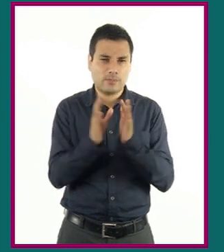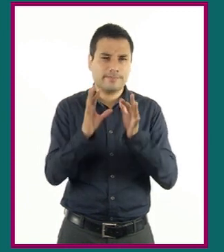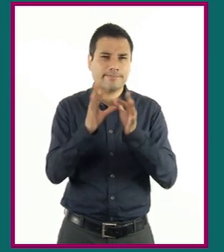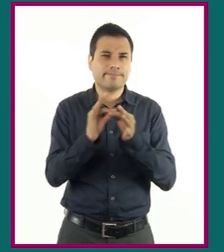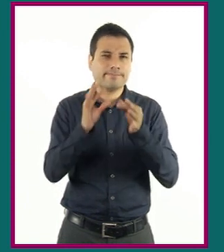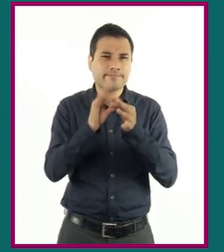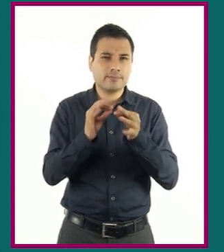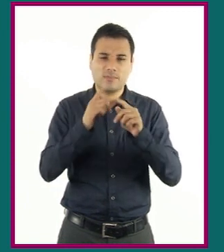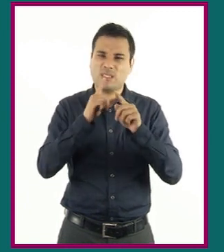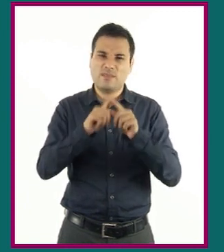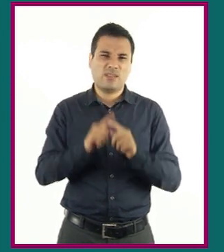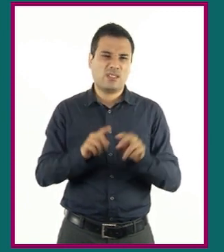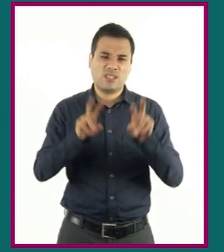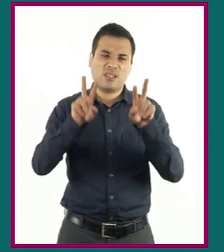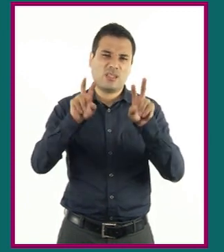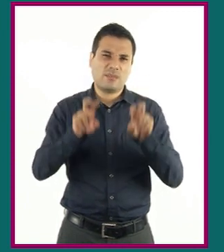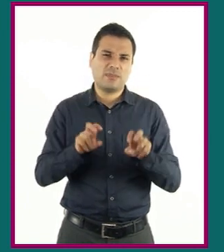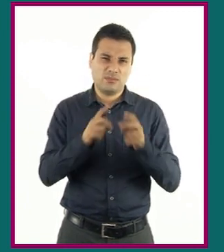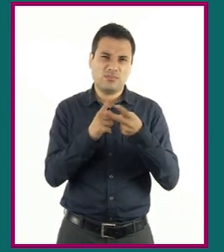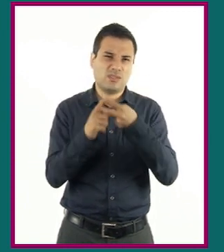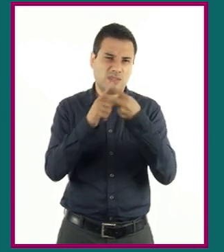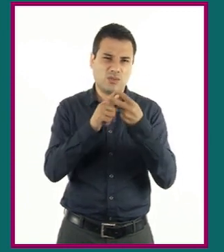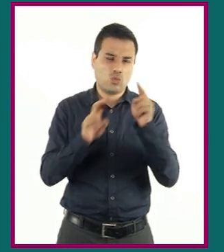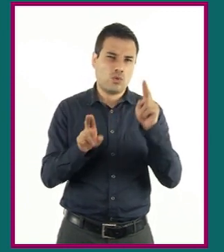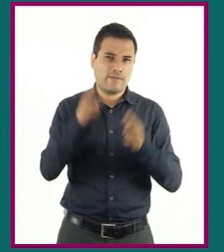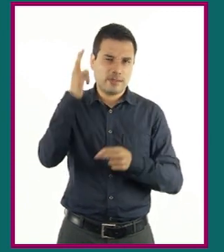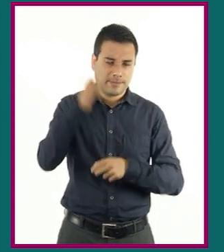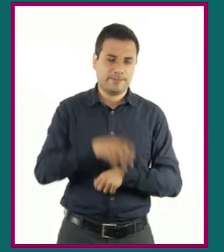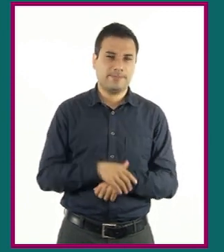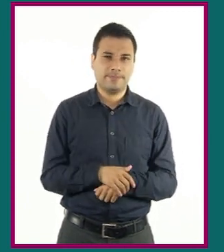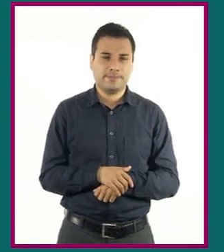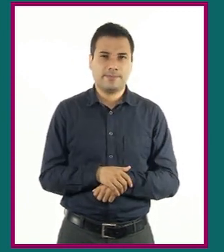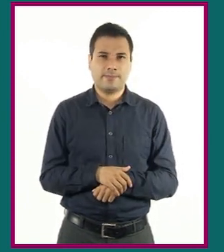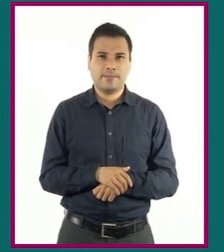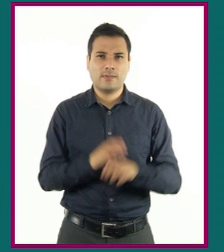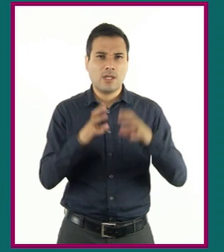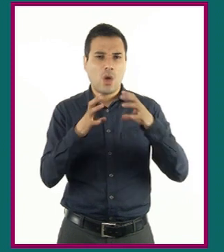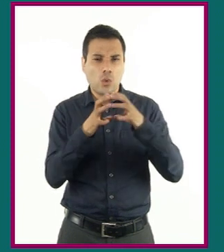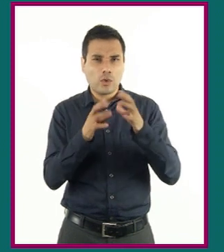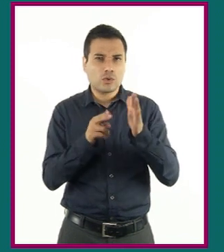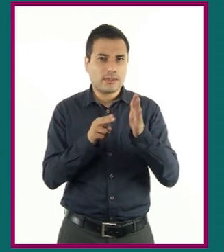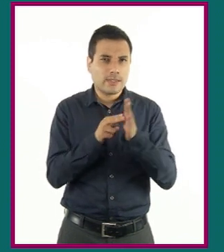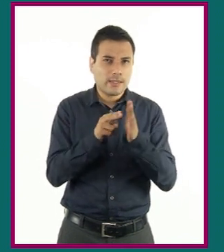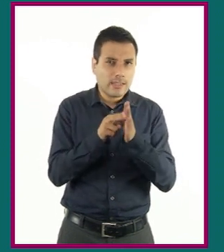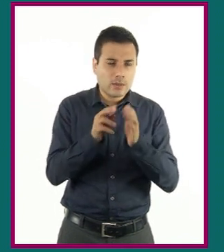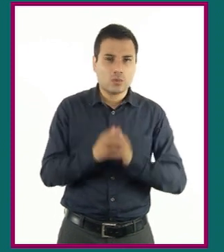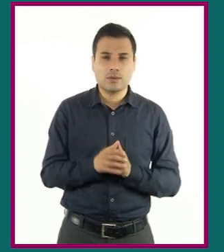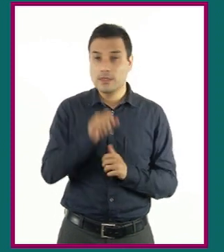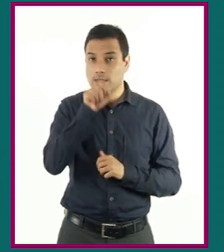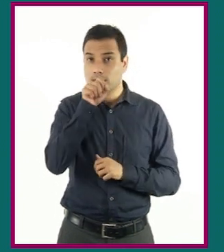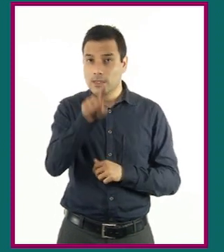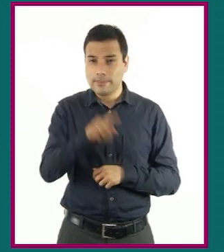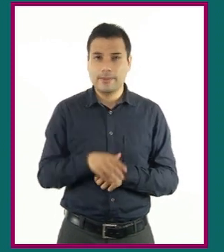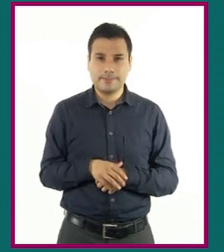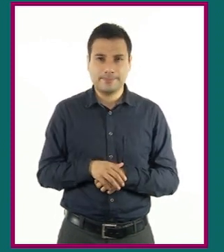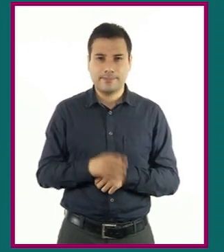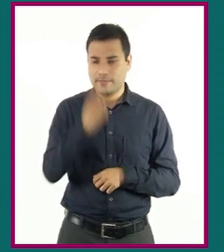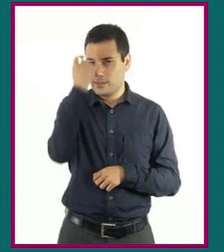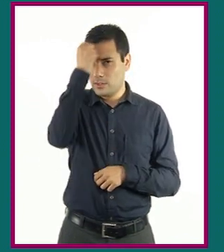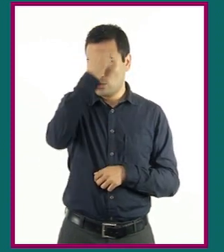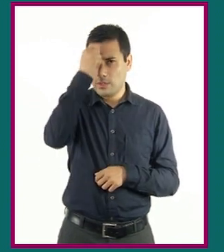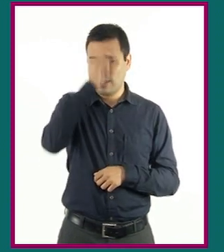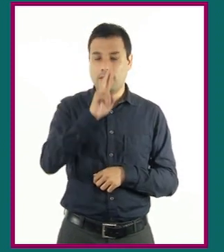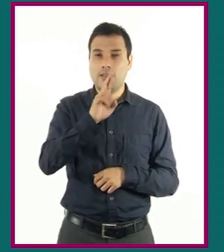explica distintos temas de astrofísica, desde la naturaleza de los agujeros negros hasta los secretos de la teoría de la